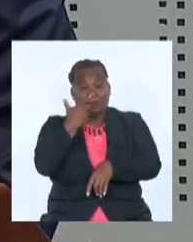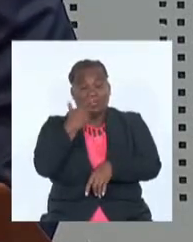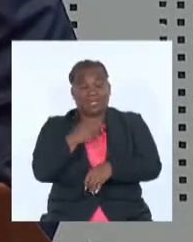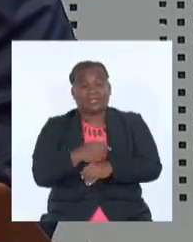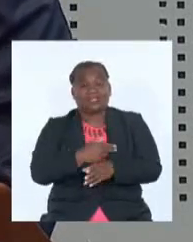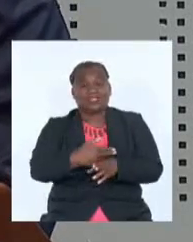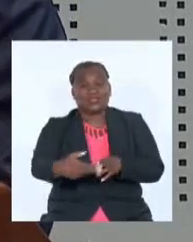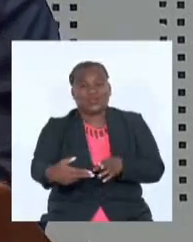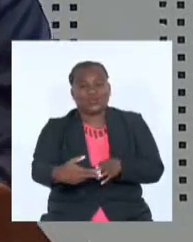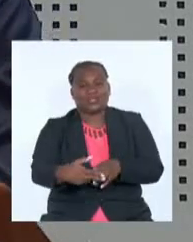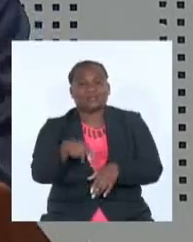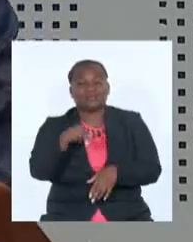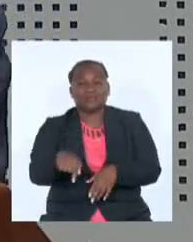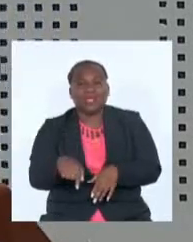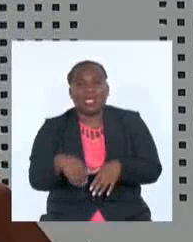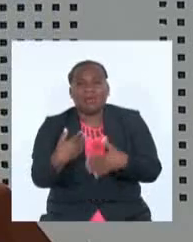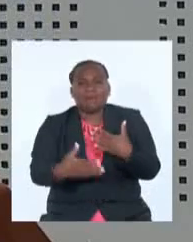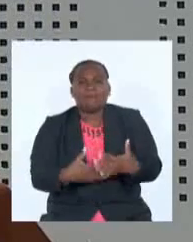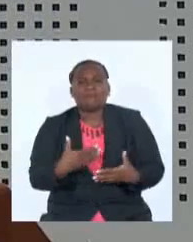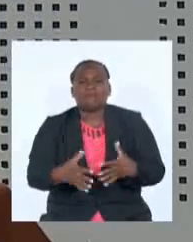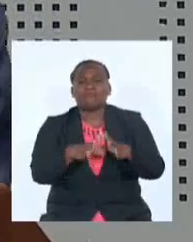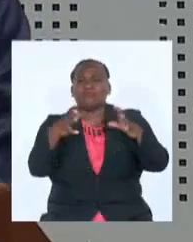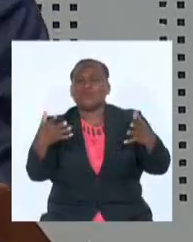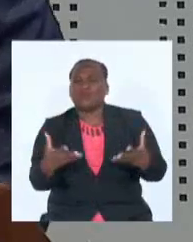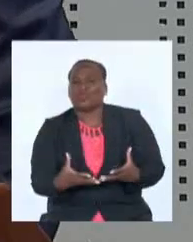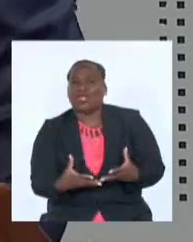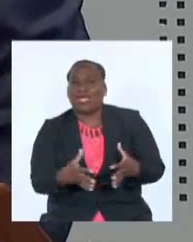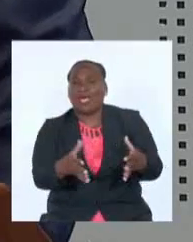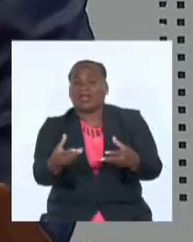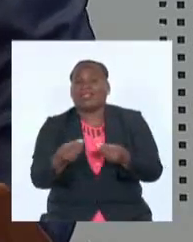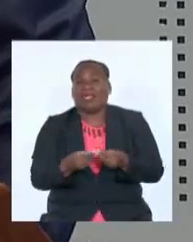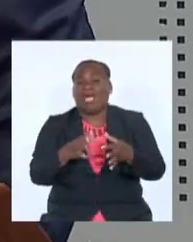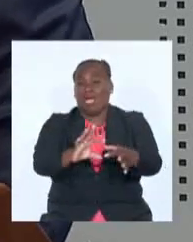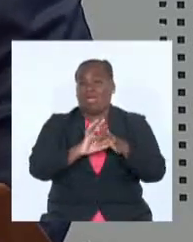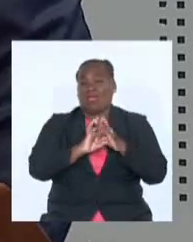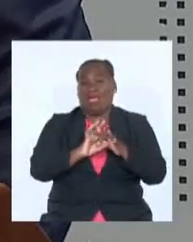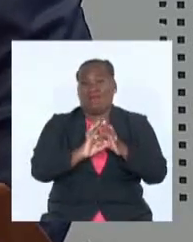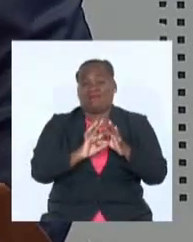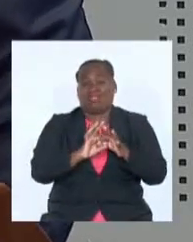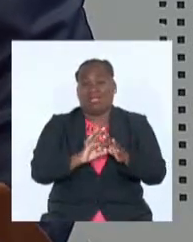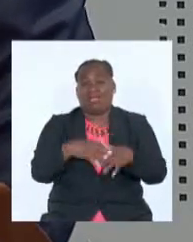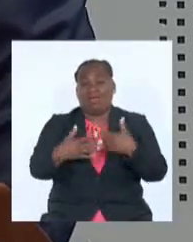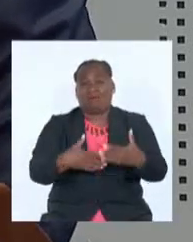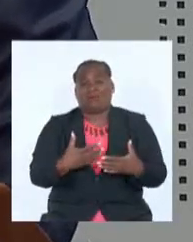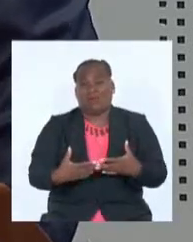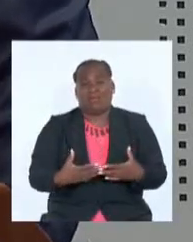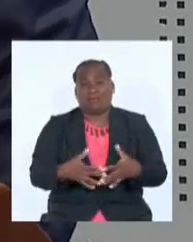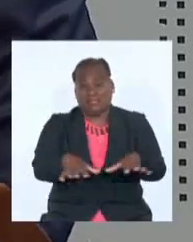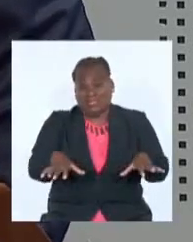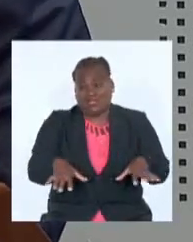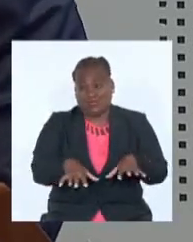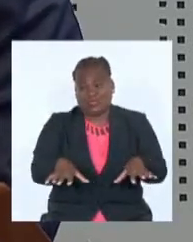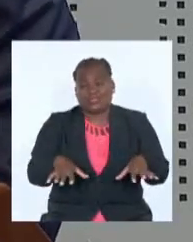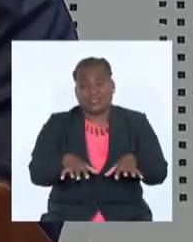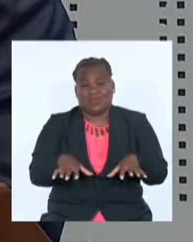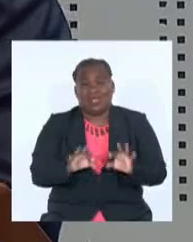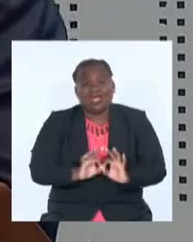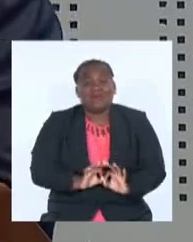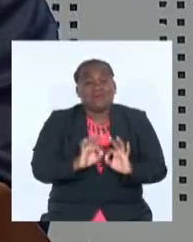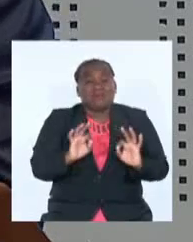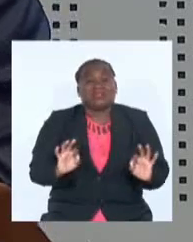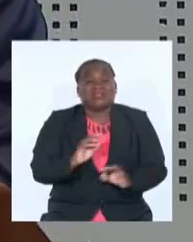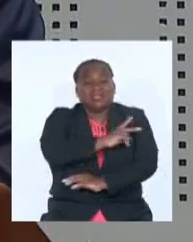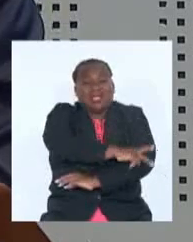que debido a las crisis mundiales que agravan esta situación y especialmente en los